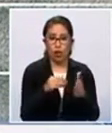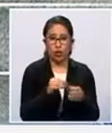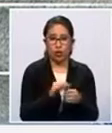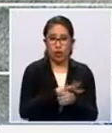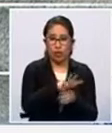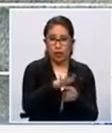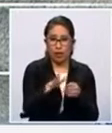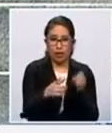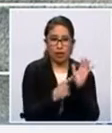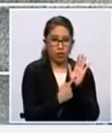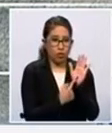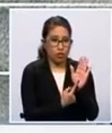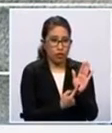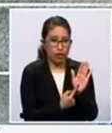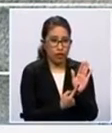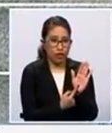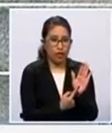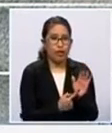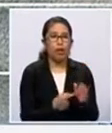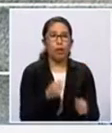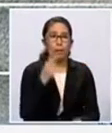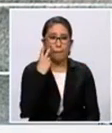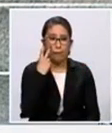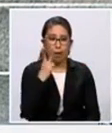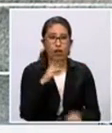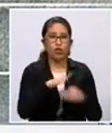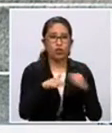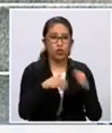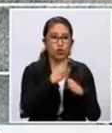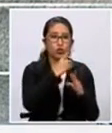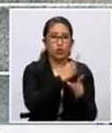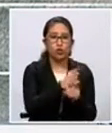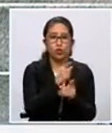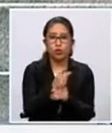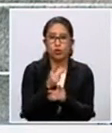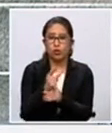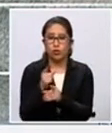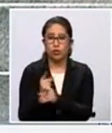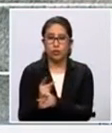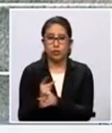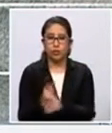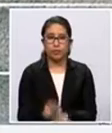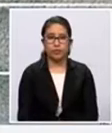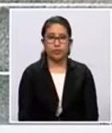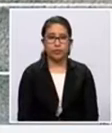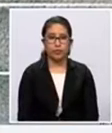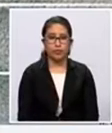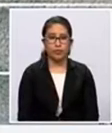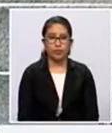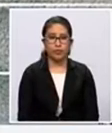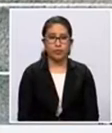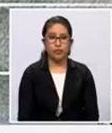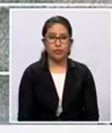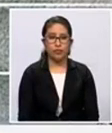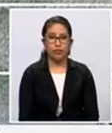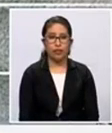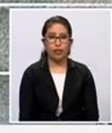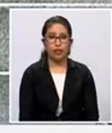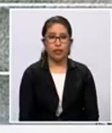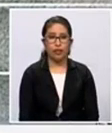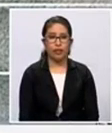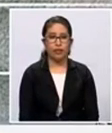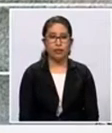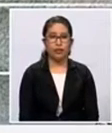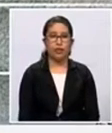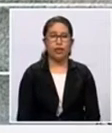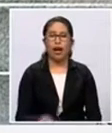haciendo gasto en el tema de salud, atender el tema de salud, esos recursos van a estar totalmente registrados. Y